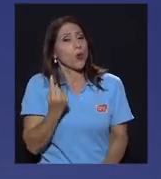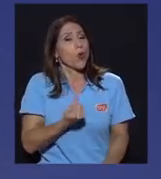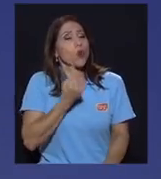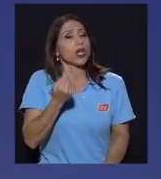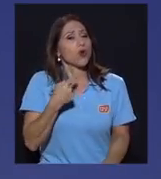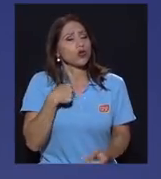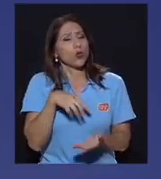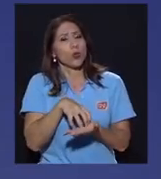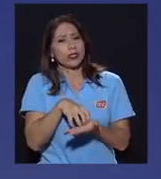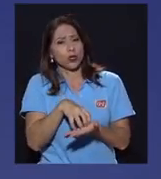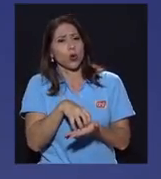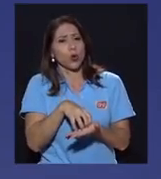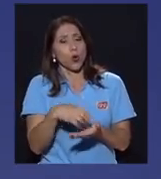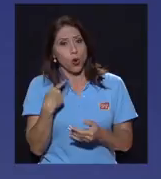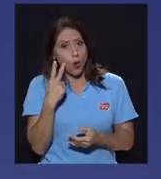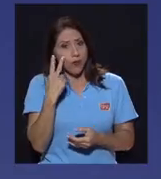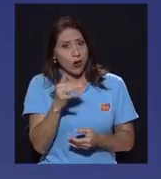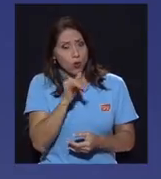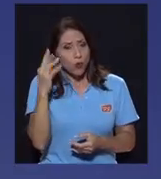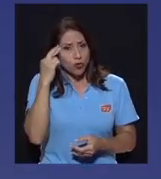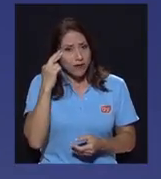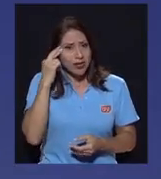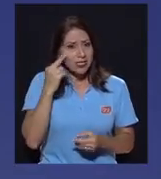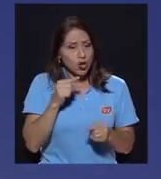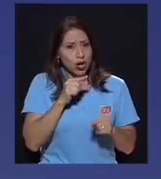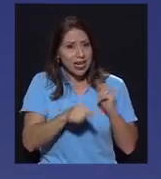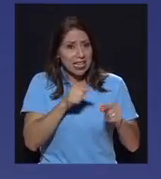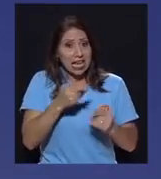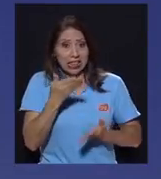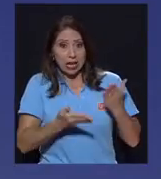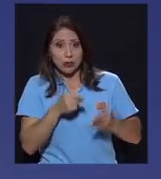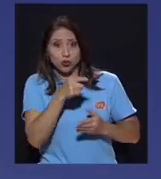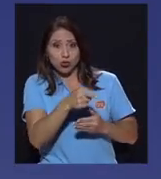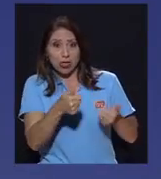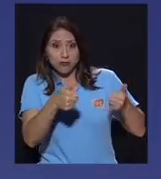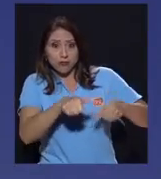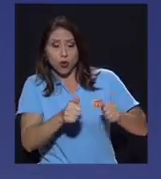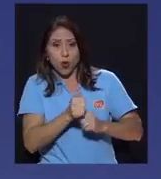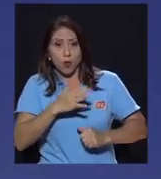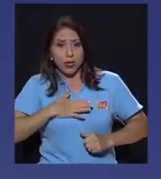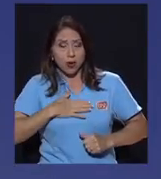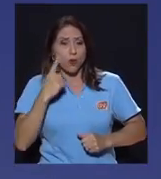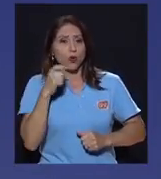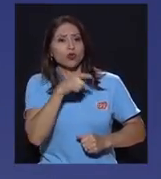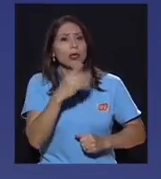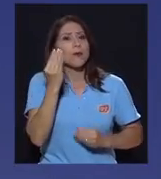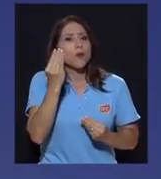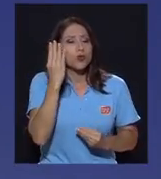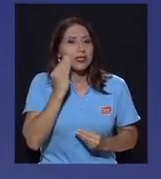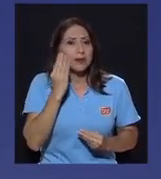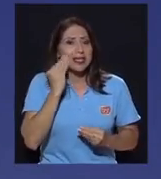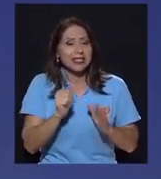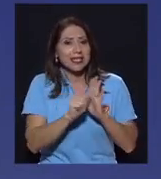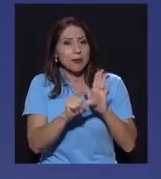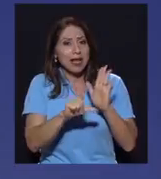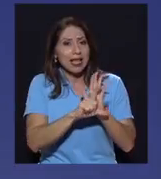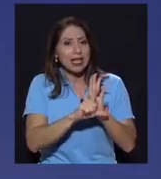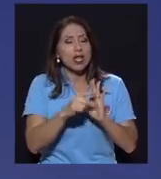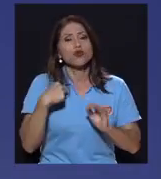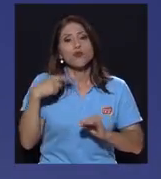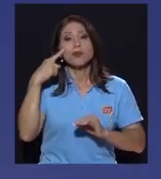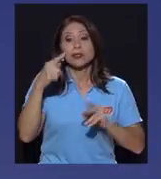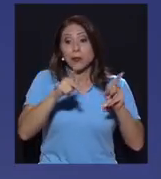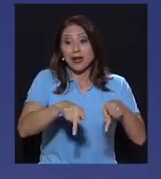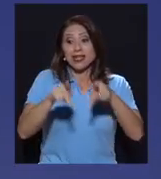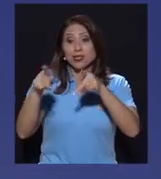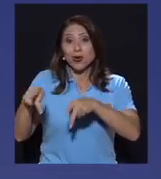reflexión crítica que yo supongo que ustedes deberá de coincidir conmigo porque tiene mucha experiencia en asamblea legislativa es que las personas que se meten en